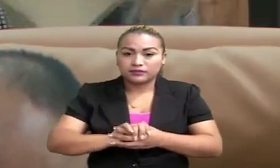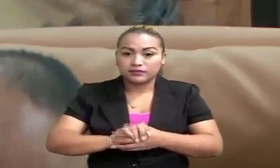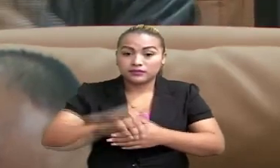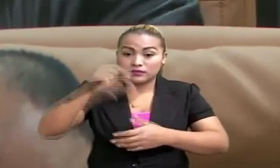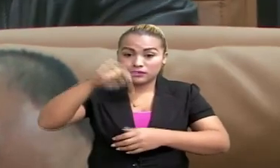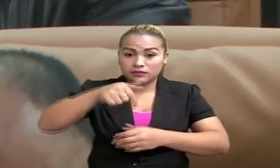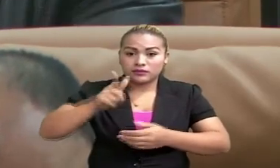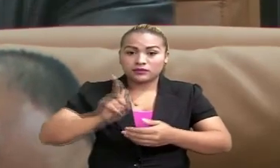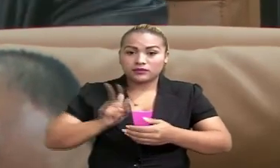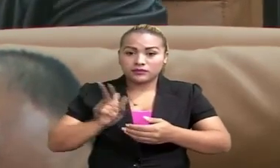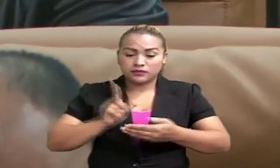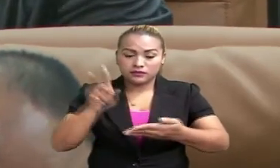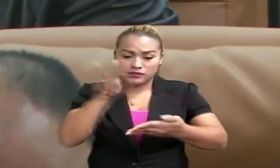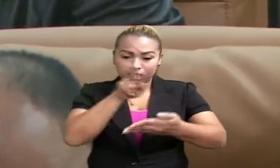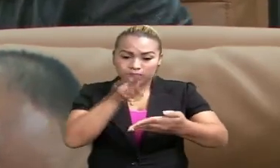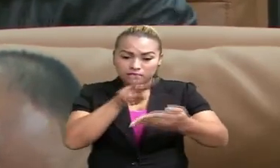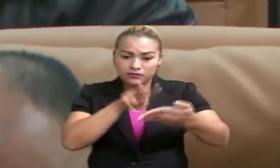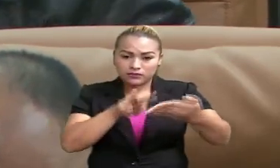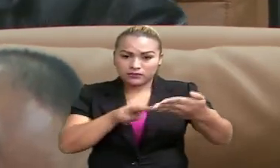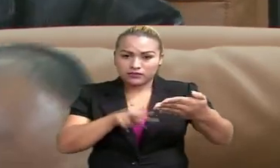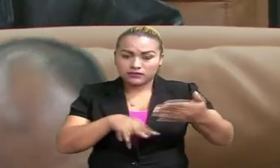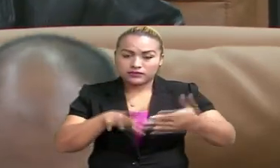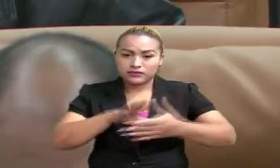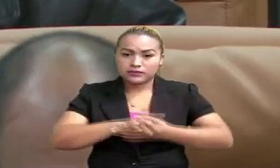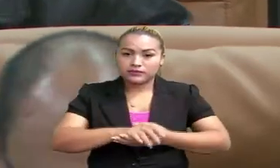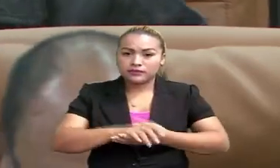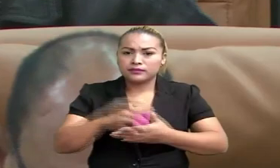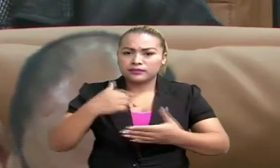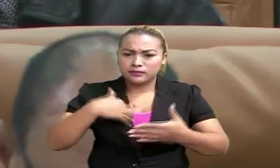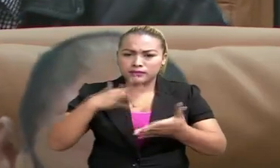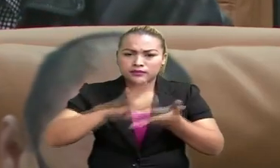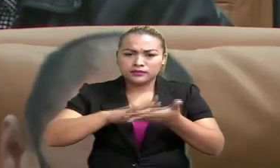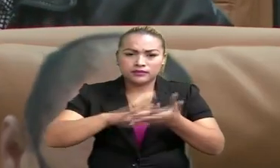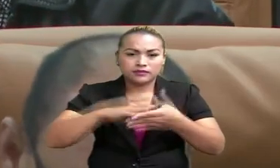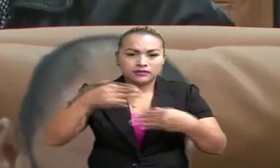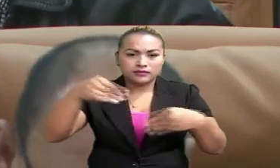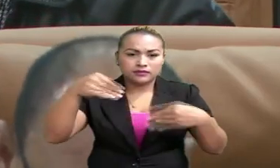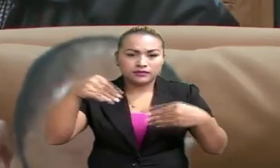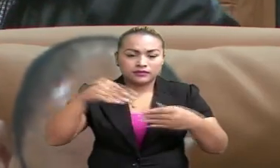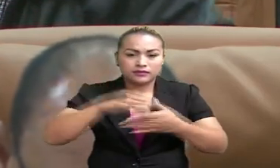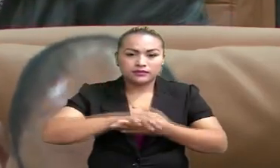el dictamen. Lo tengo en la mano aquí.